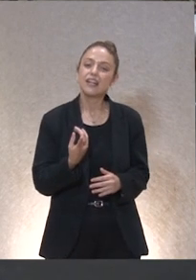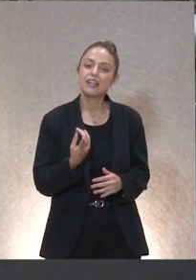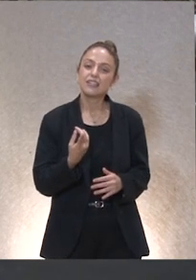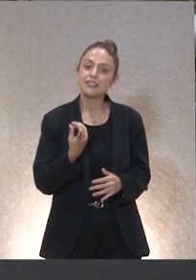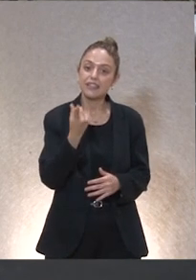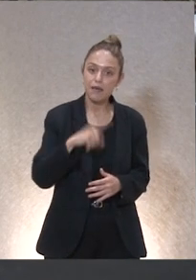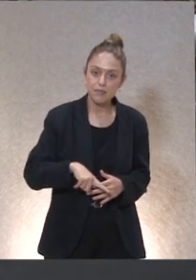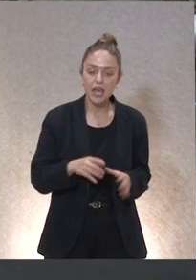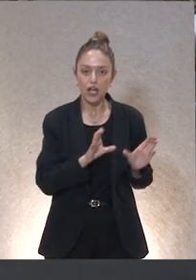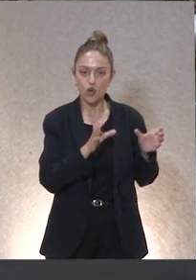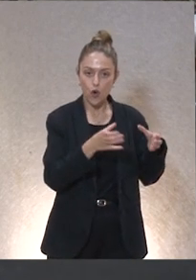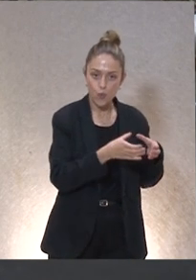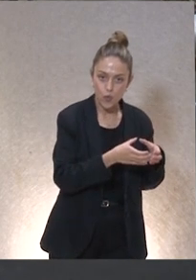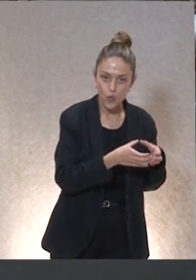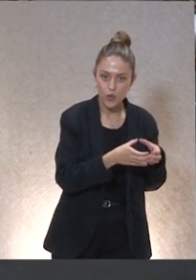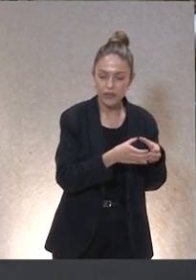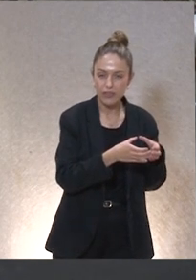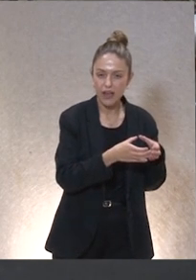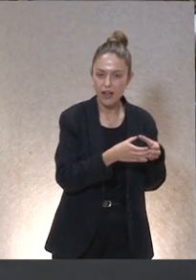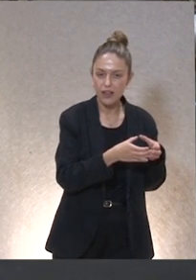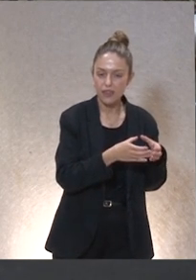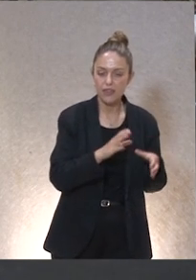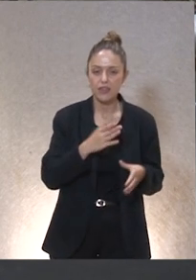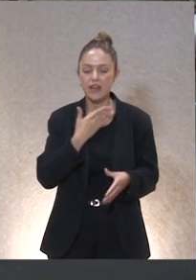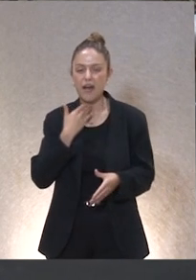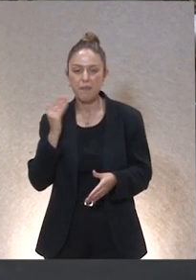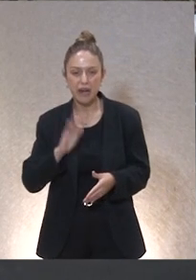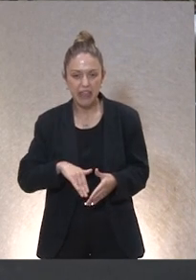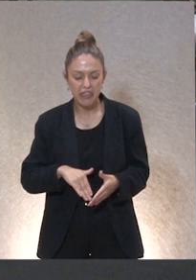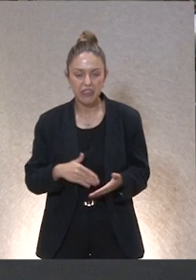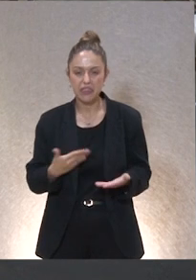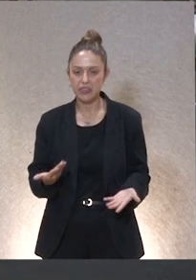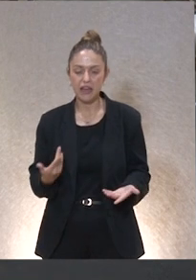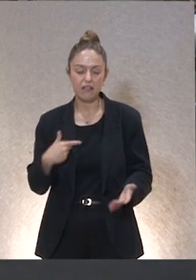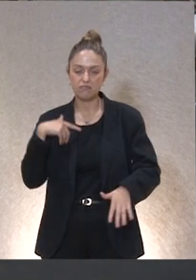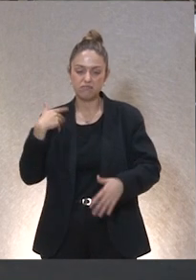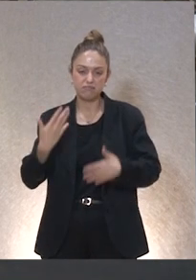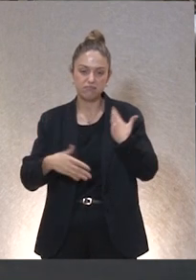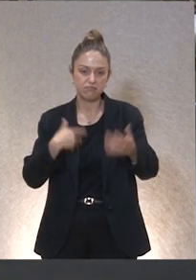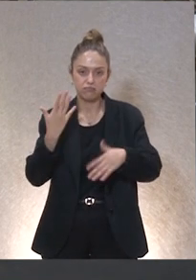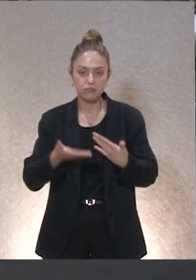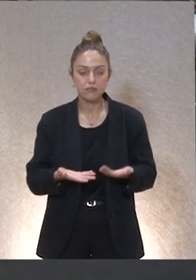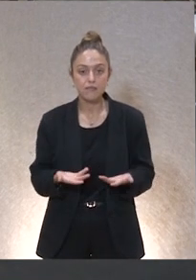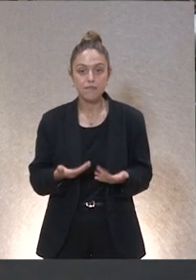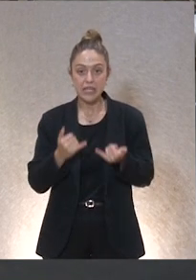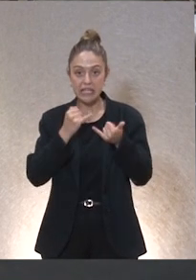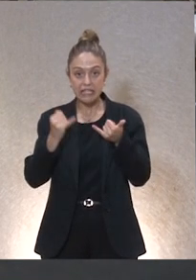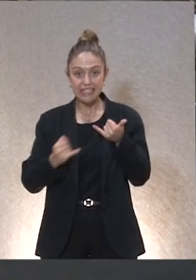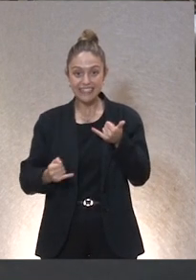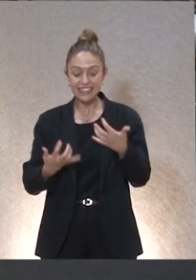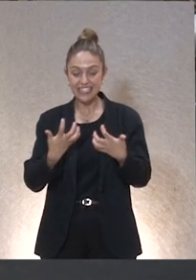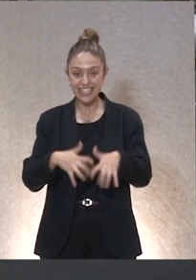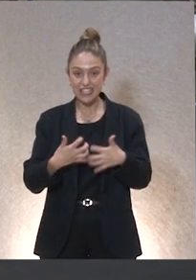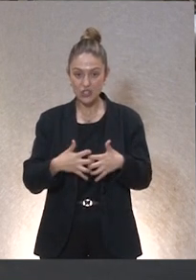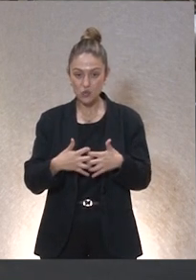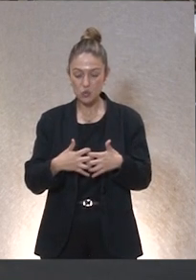son la comodidad la pereza la adaptación a que si todo va así para qué te vas a liar a la crisis de la industria de los